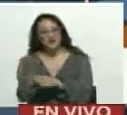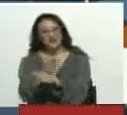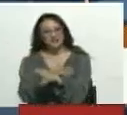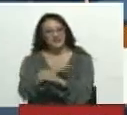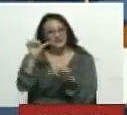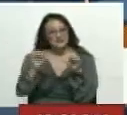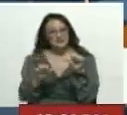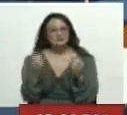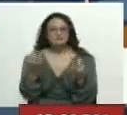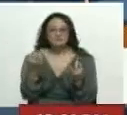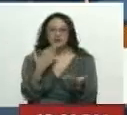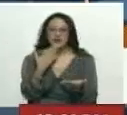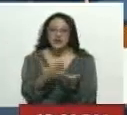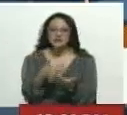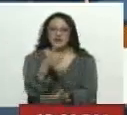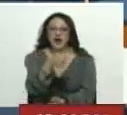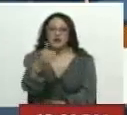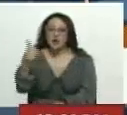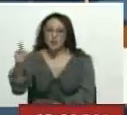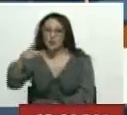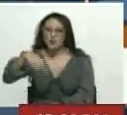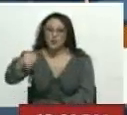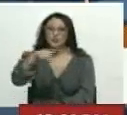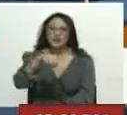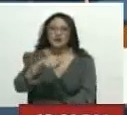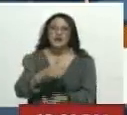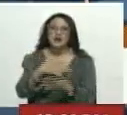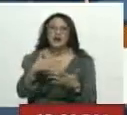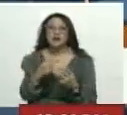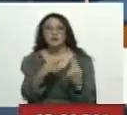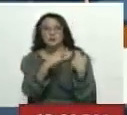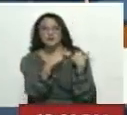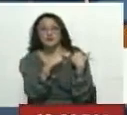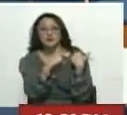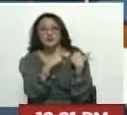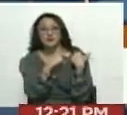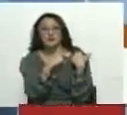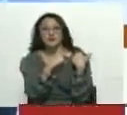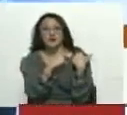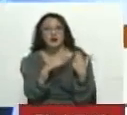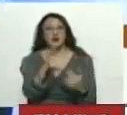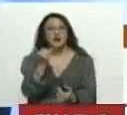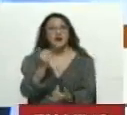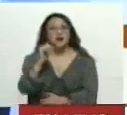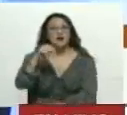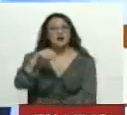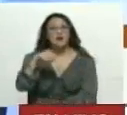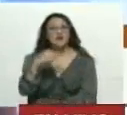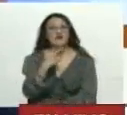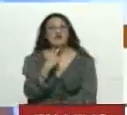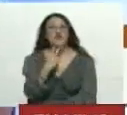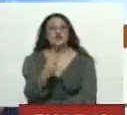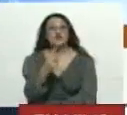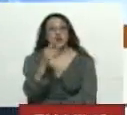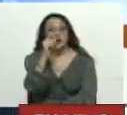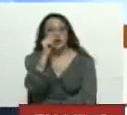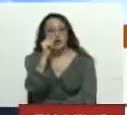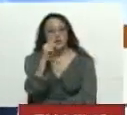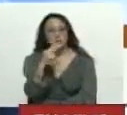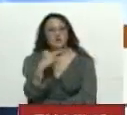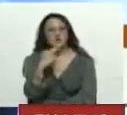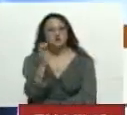las gracias a cada uno de ustedes o sea gran responsabilidad tenemos en esta oportunidad de ser Voceros y voceras no solamente